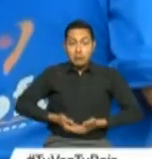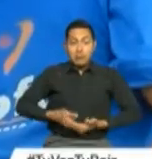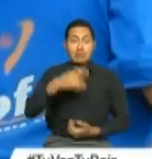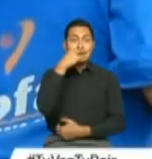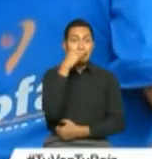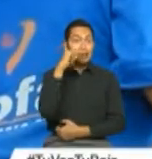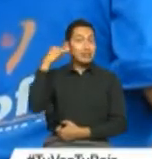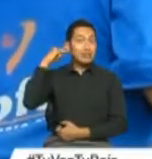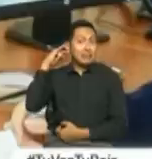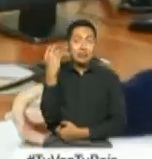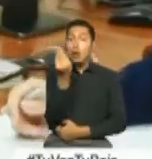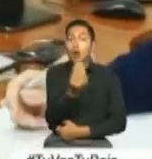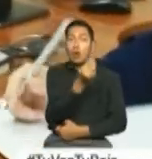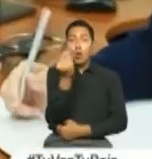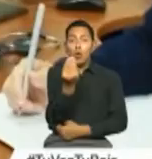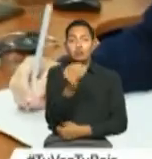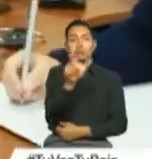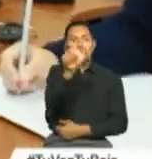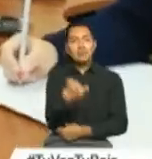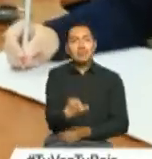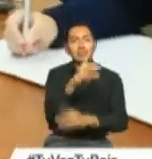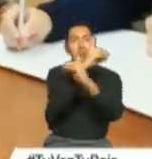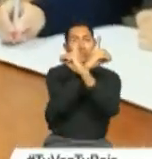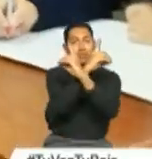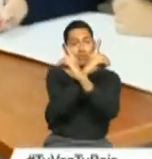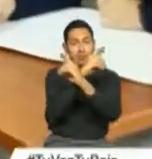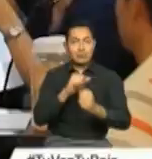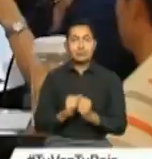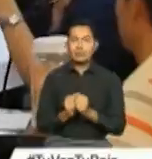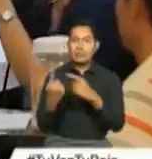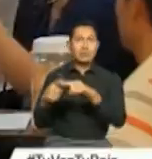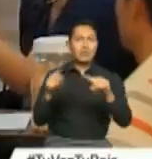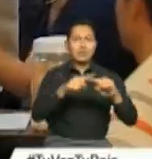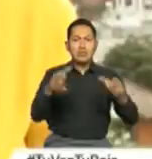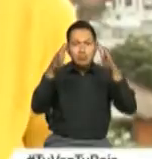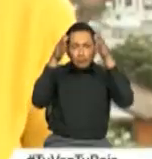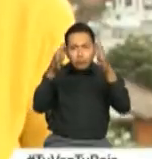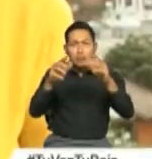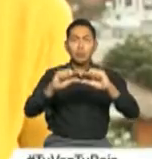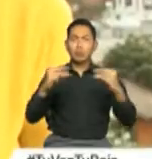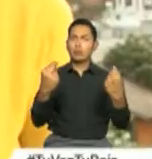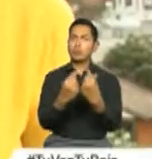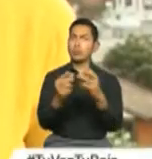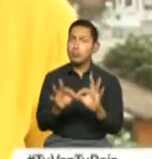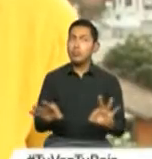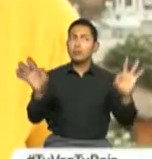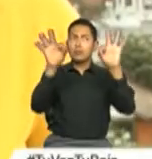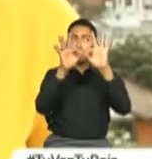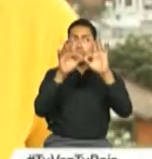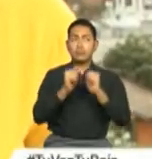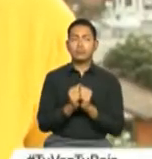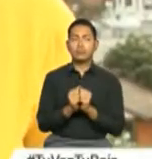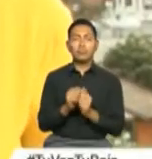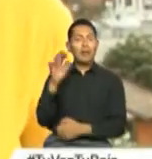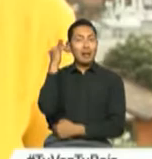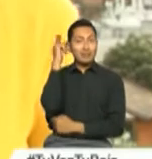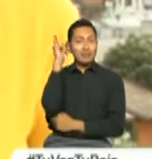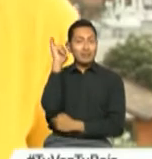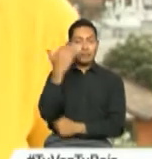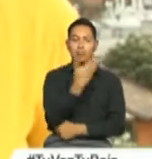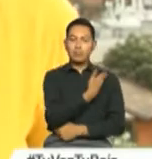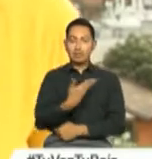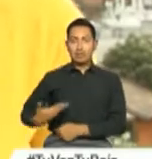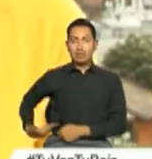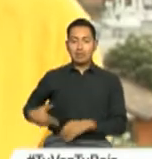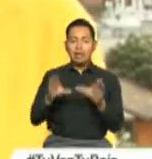niños, niñas y adolescentes, personas con discapacidad, entre otros. A criterio de Yajaira Escudero, presidenta de la